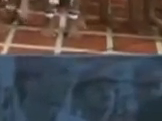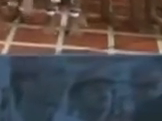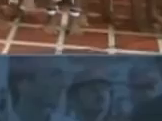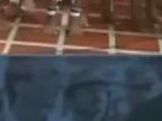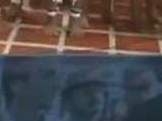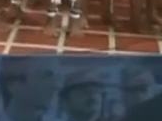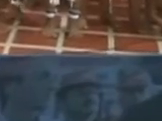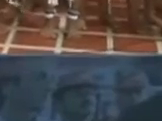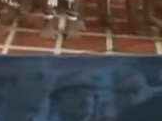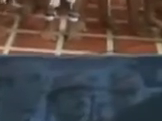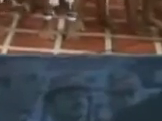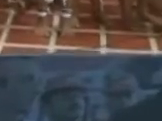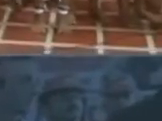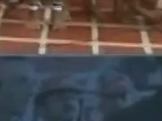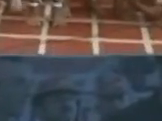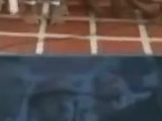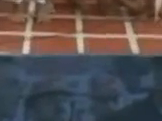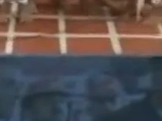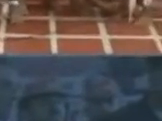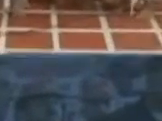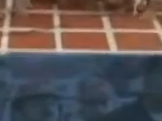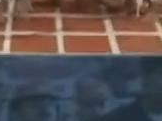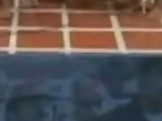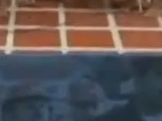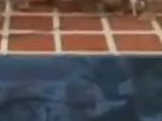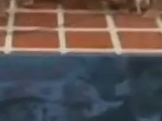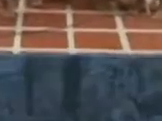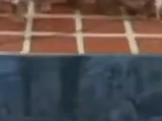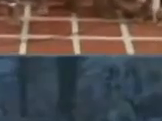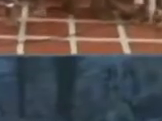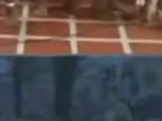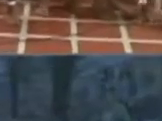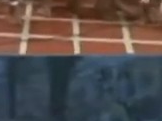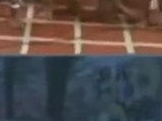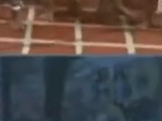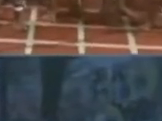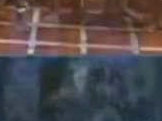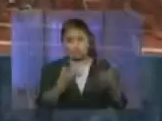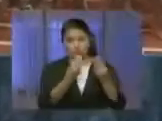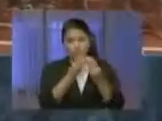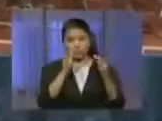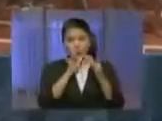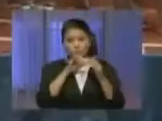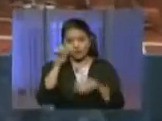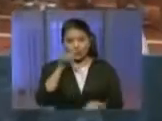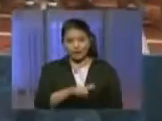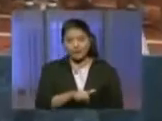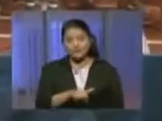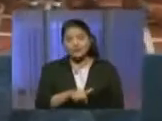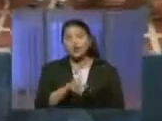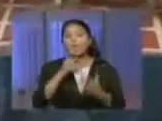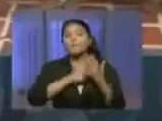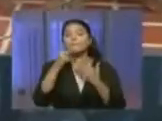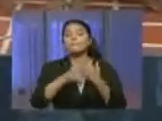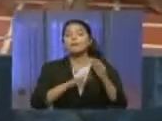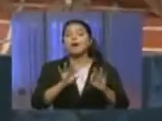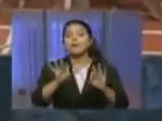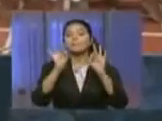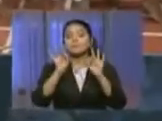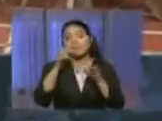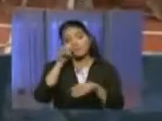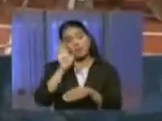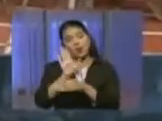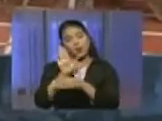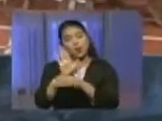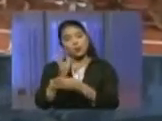le he dado la orden al vicepresidente Jorge Arriaza que está aquí con nosotros de un plan especial para proteger